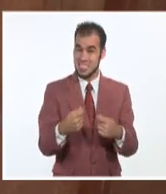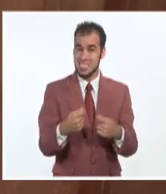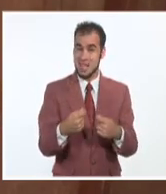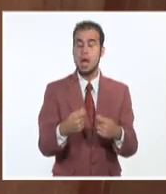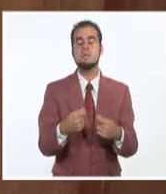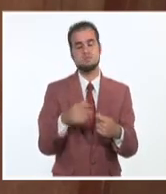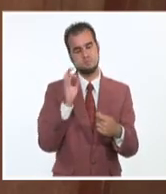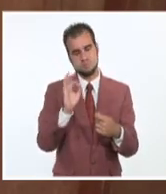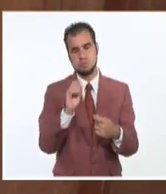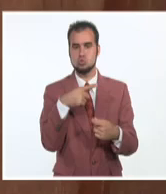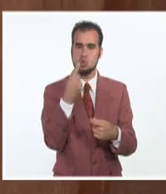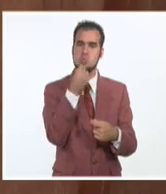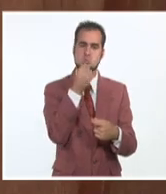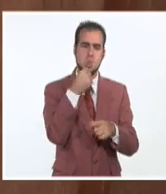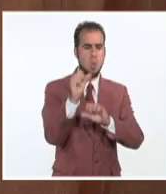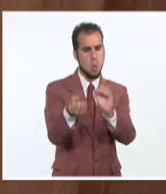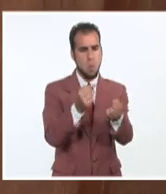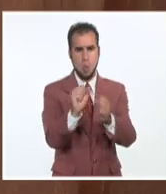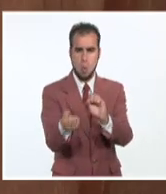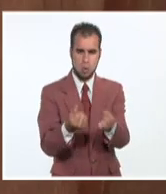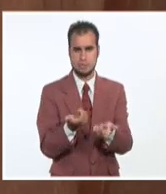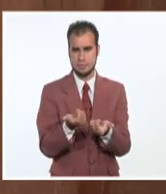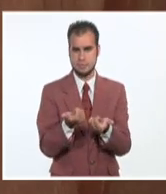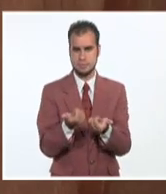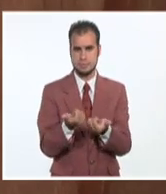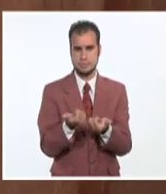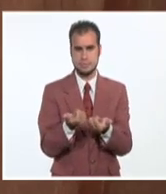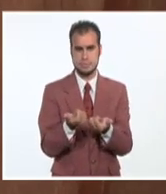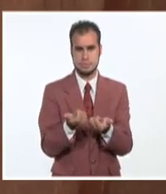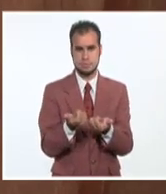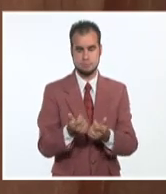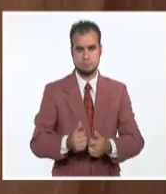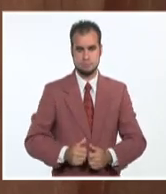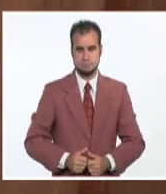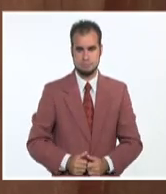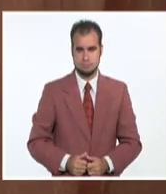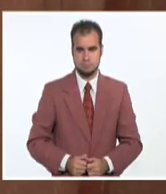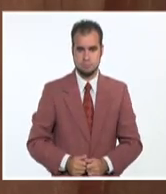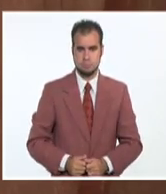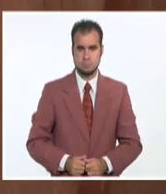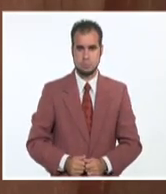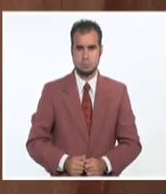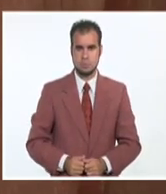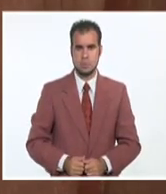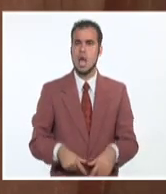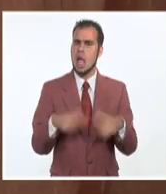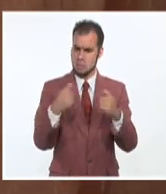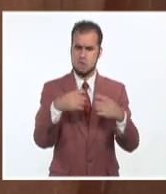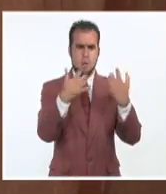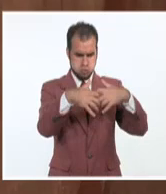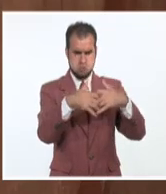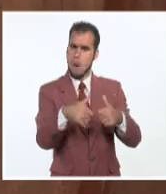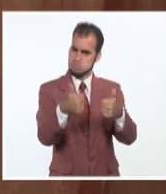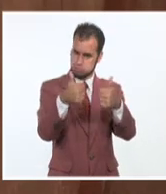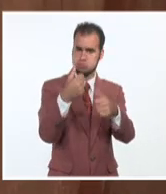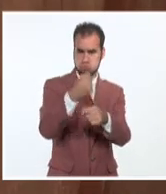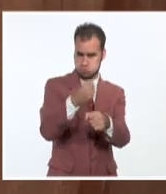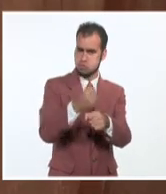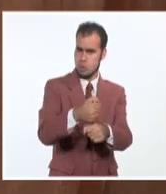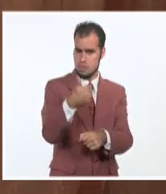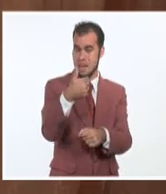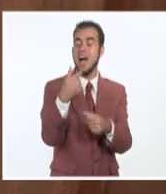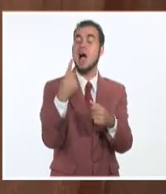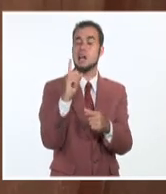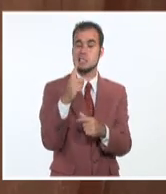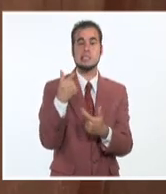función de esa capacidad, pero también tenemos que poner más capacidad y más inteligencia para ver